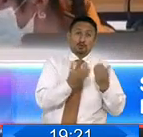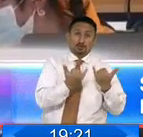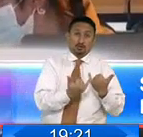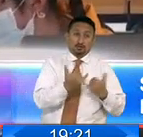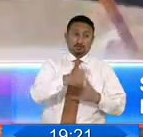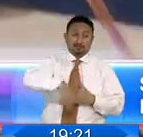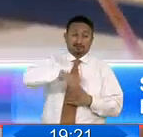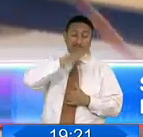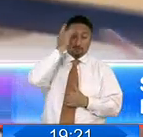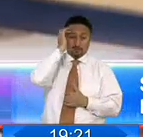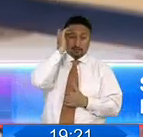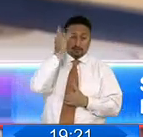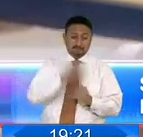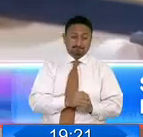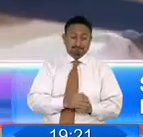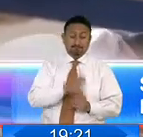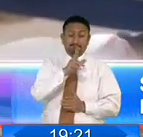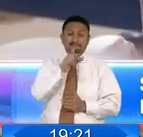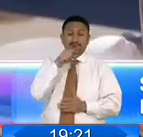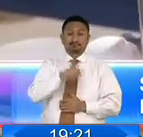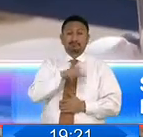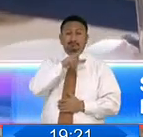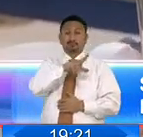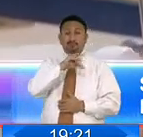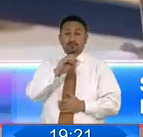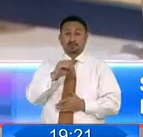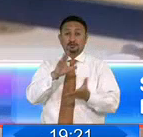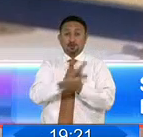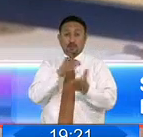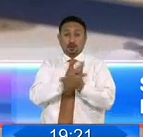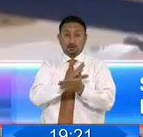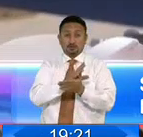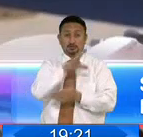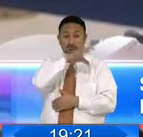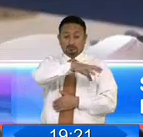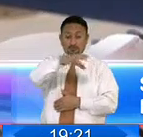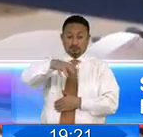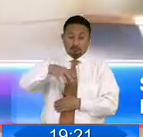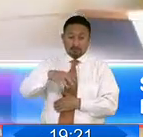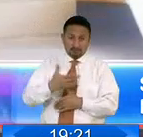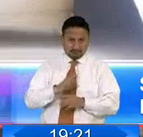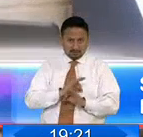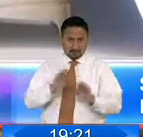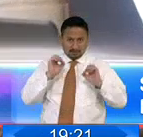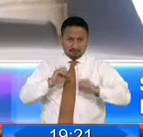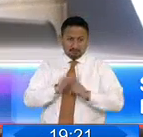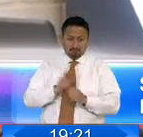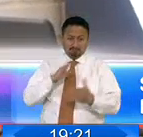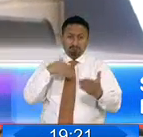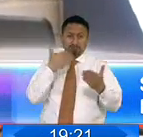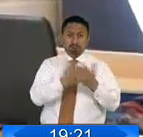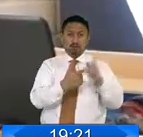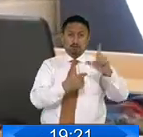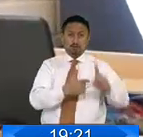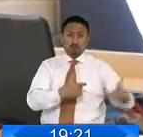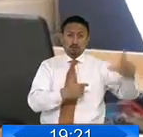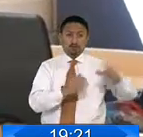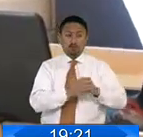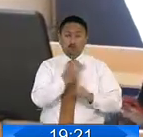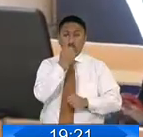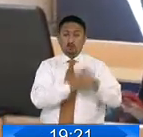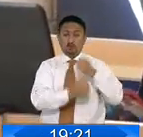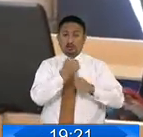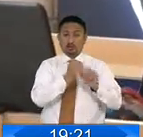preocupación de rebrotes más de 3300 colegios en ciudades en cuarentena de todo el país estarán abiertos desde este lunes tras más de un año